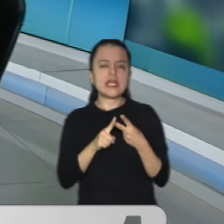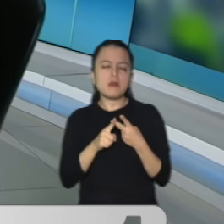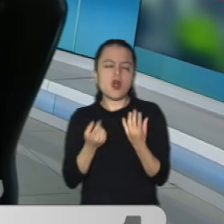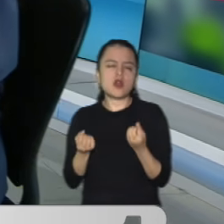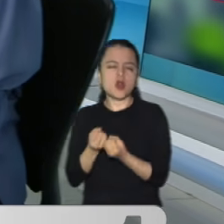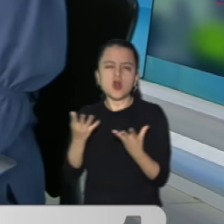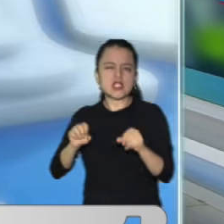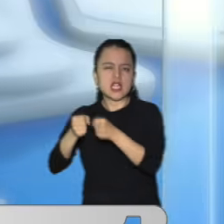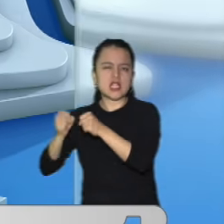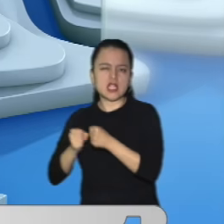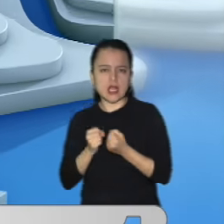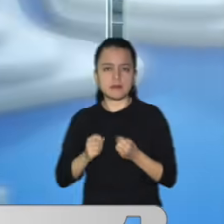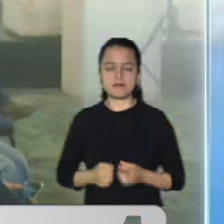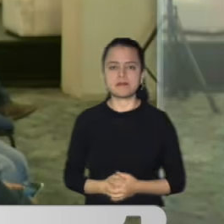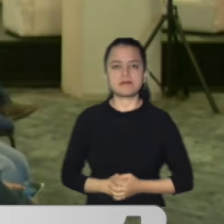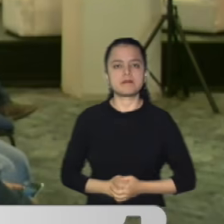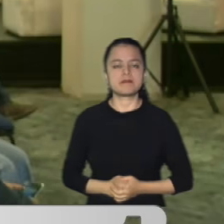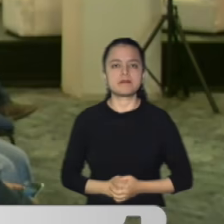los detenidos?